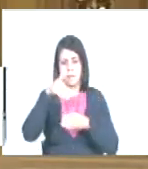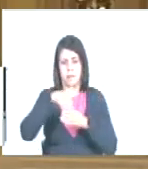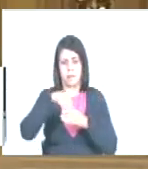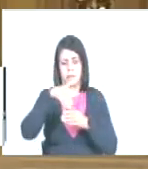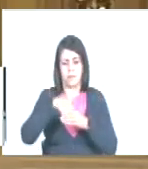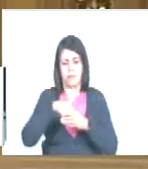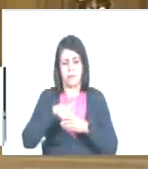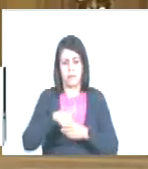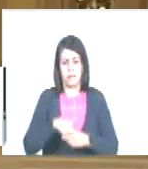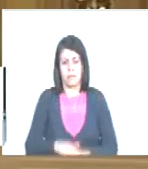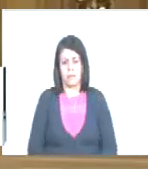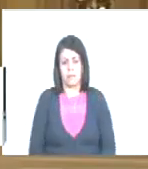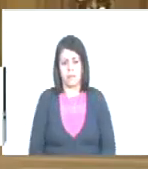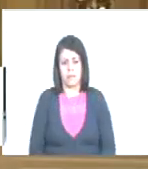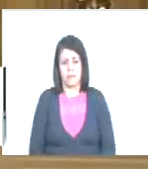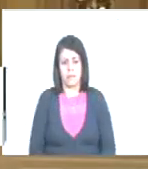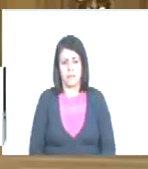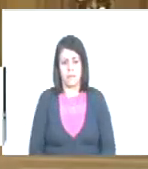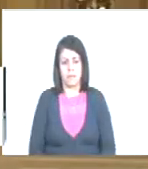presidencial